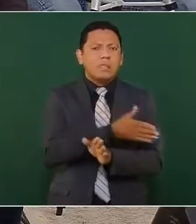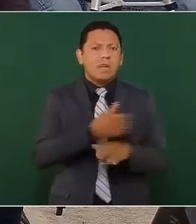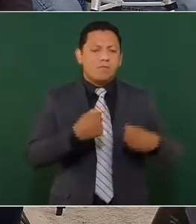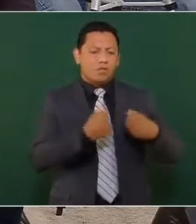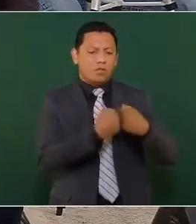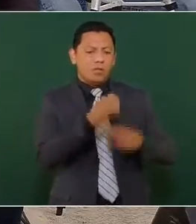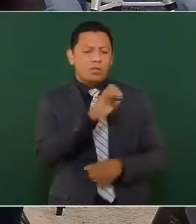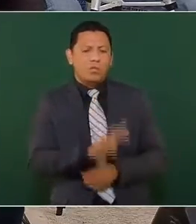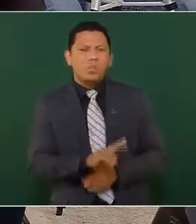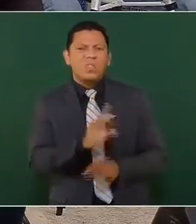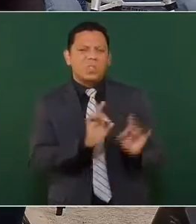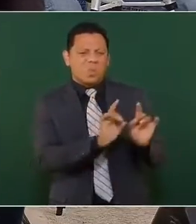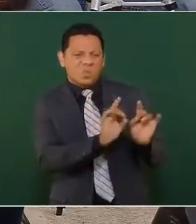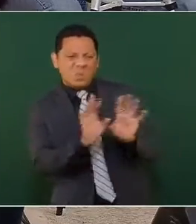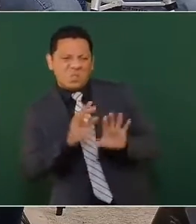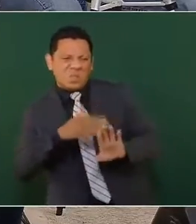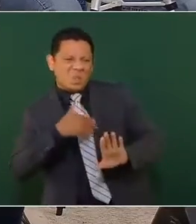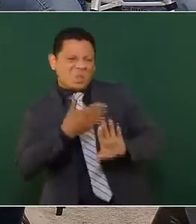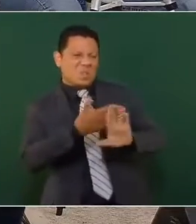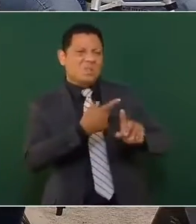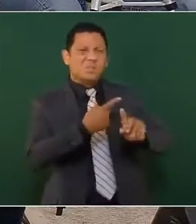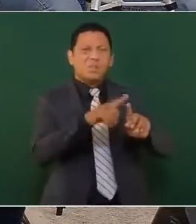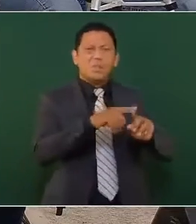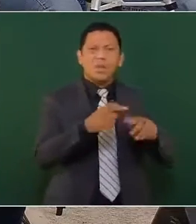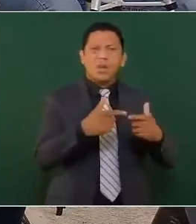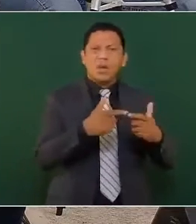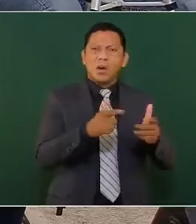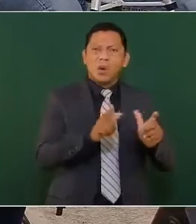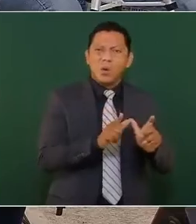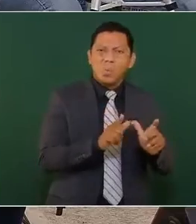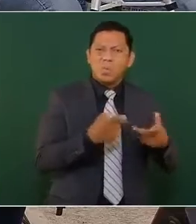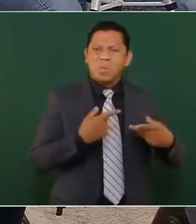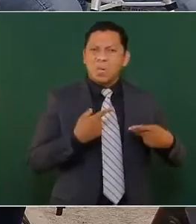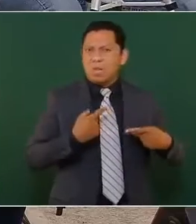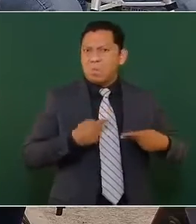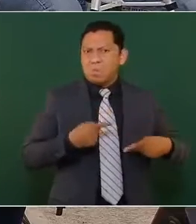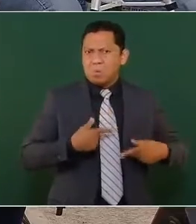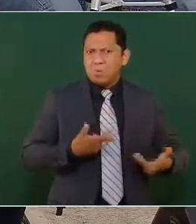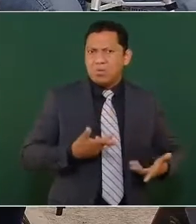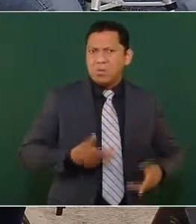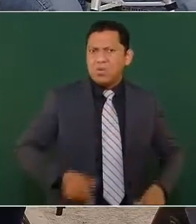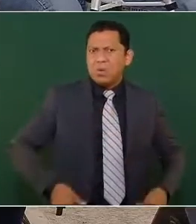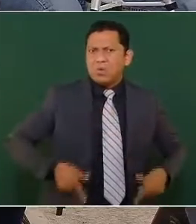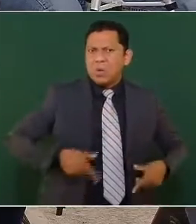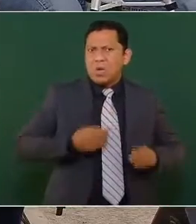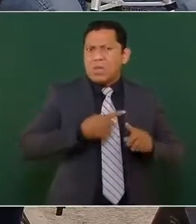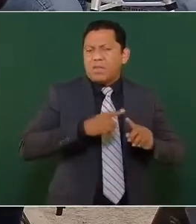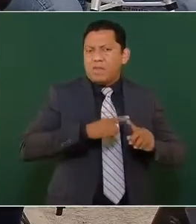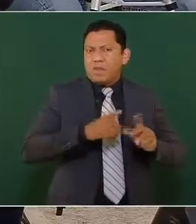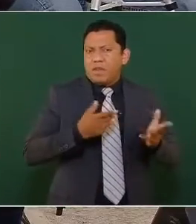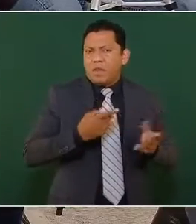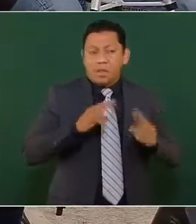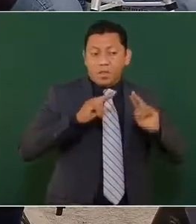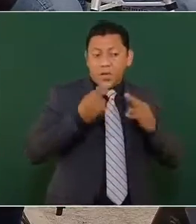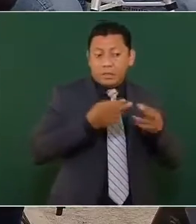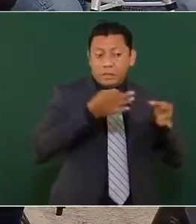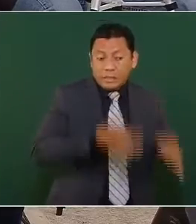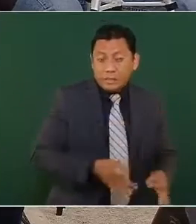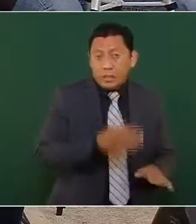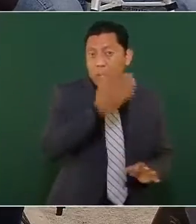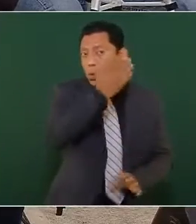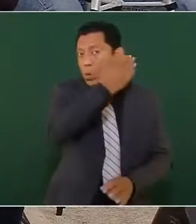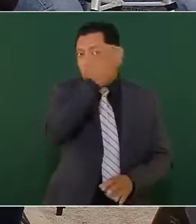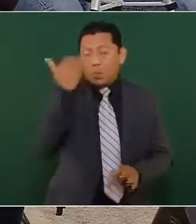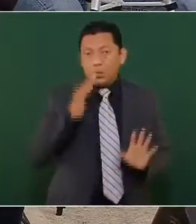registrando una serie de incidentes violentos donde grupos civiles armados, no quiero hablar de cárteles porque no me consta que sean cárteles, no